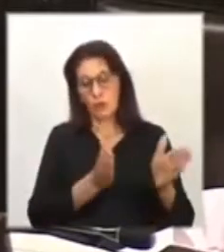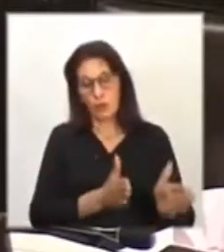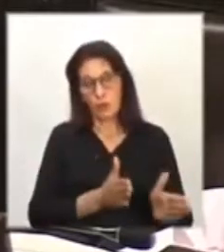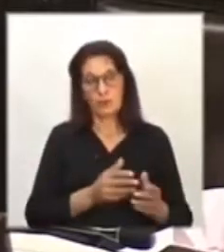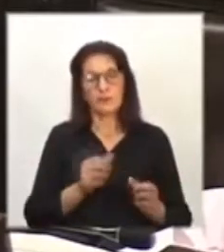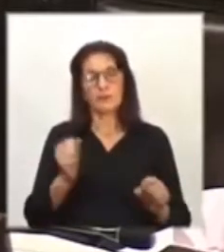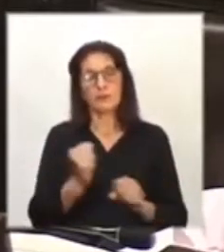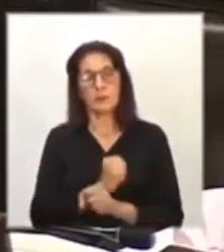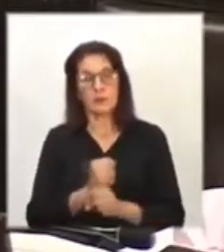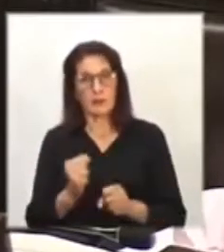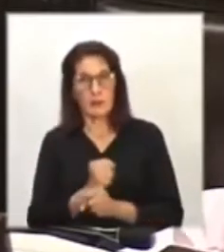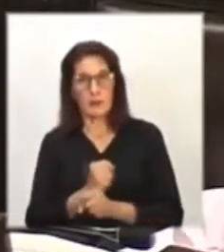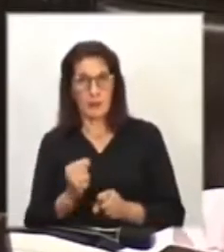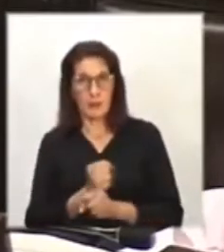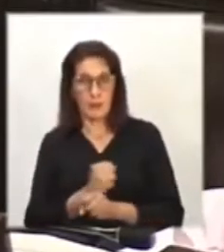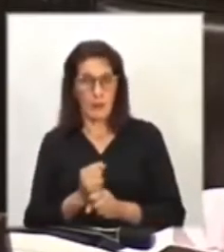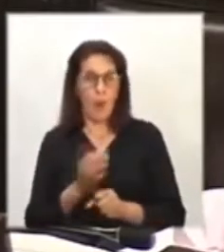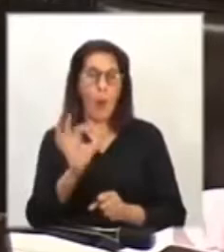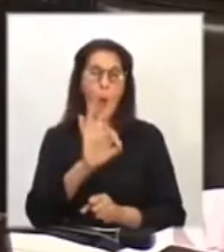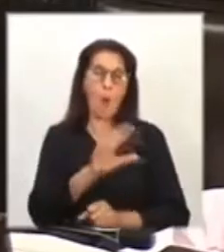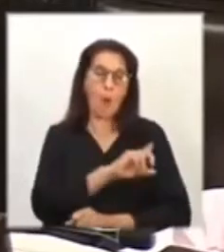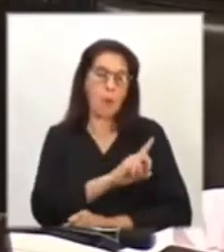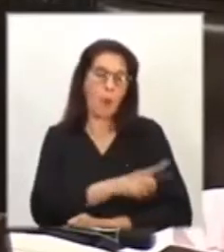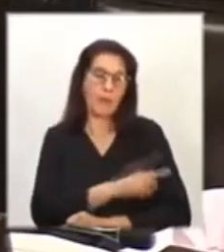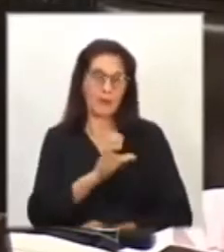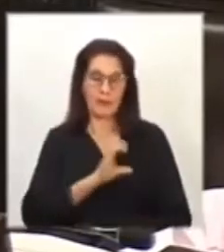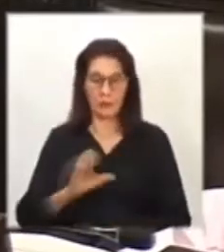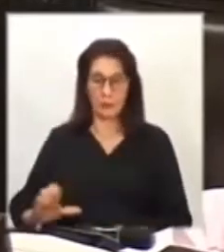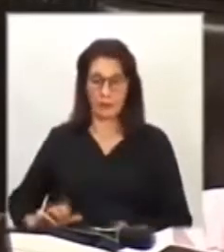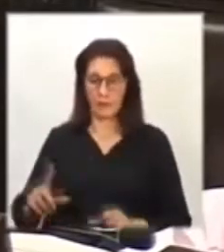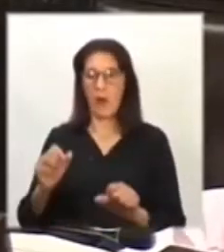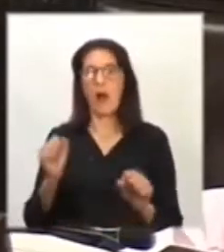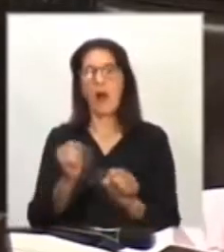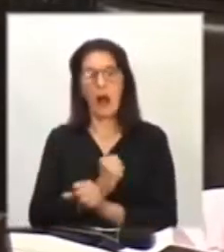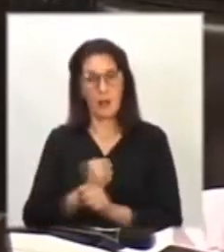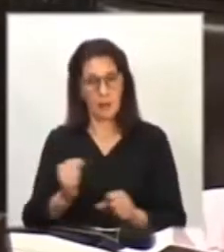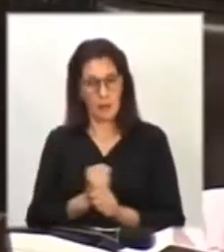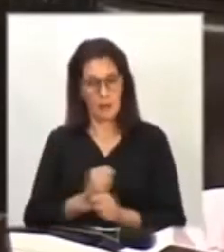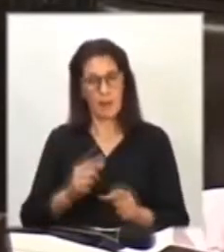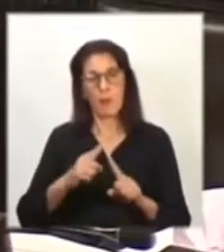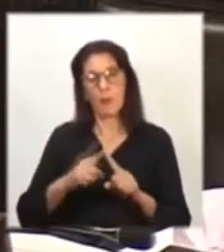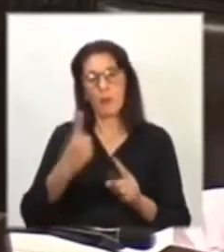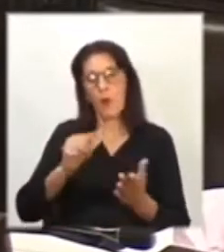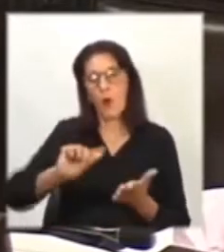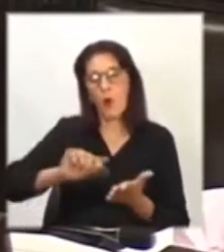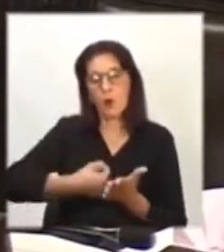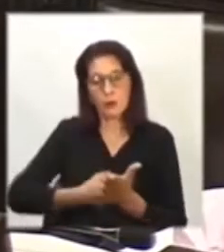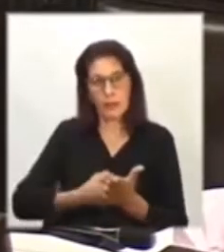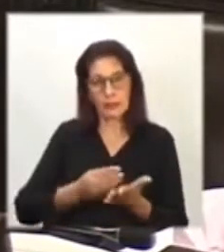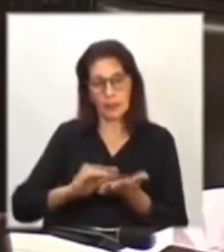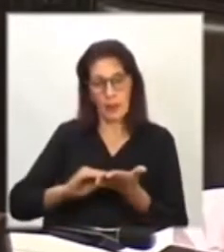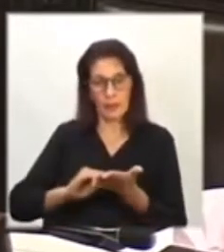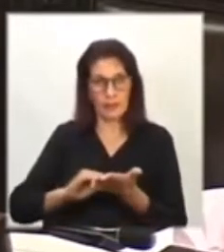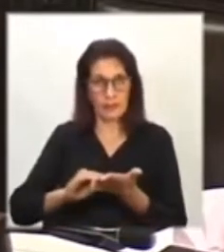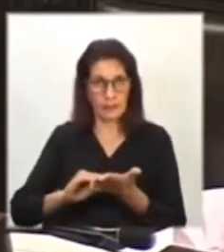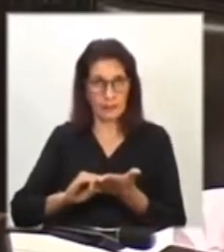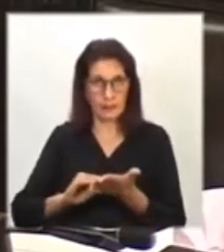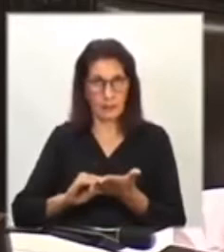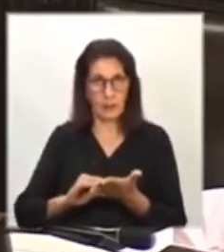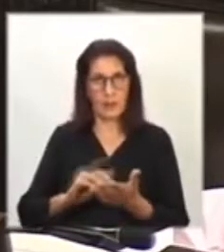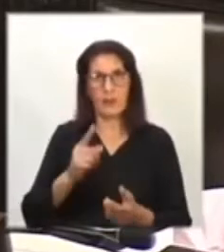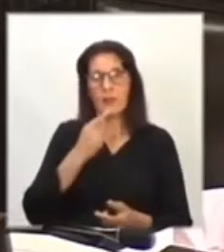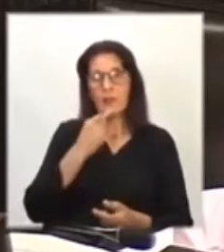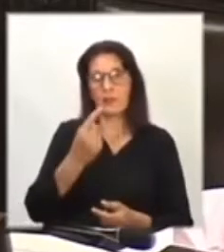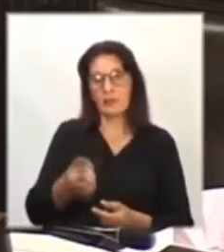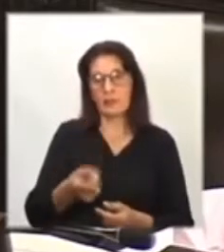se aprobó, o el Poder Ejecutivo se aprobó la posibilidad de aprobar mediante un contrato, un acto administrativo, establecer